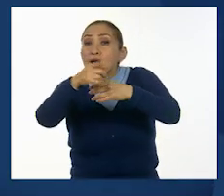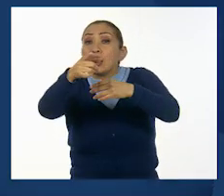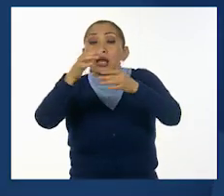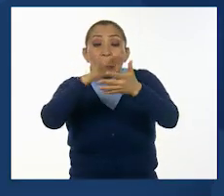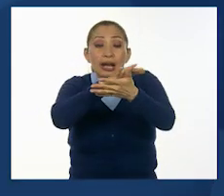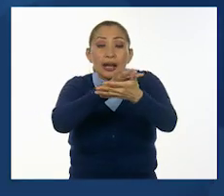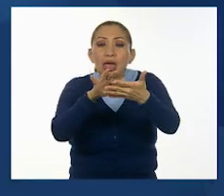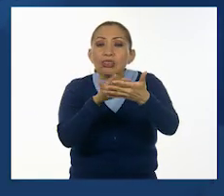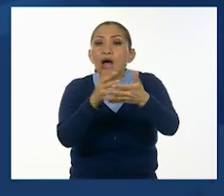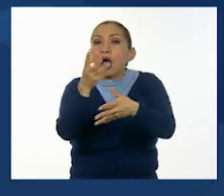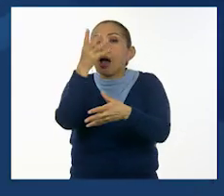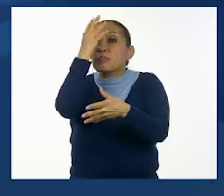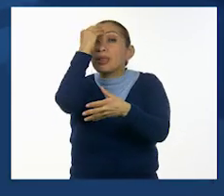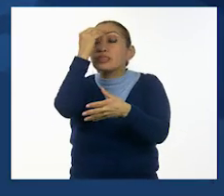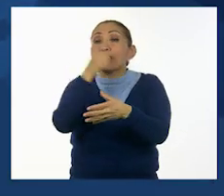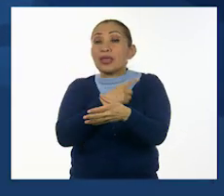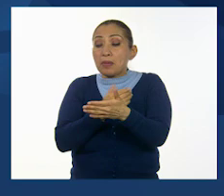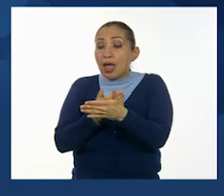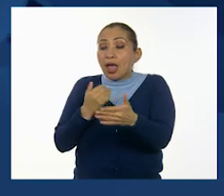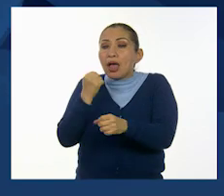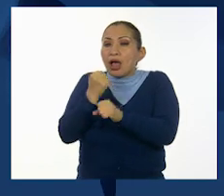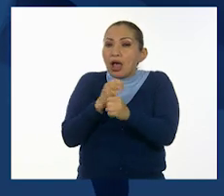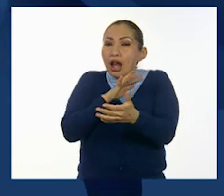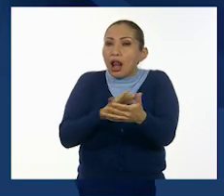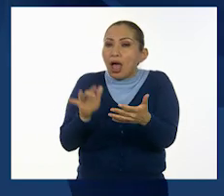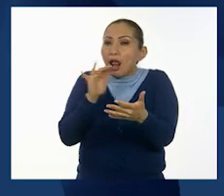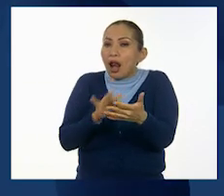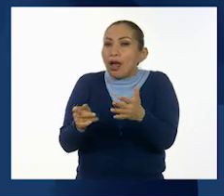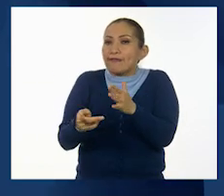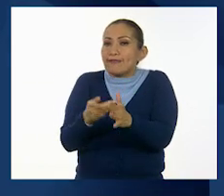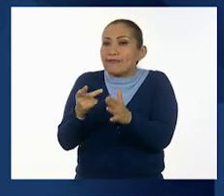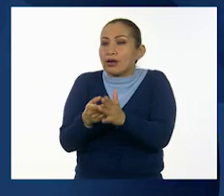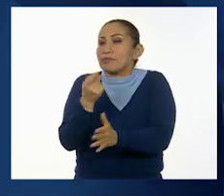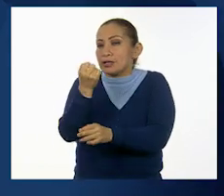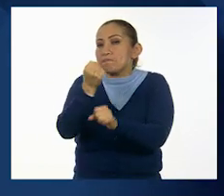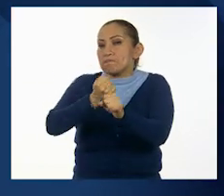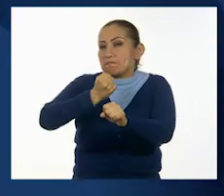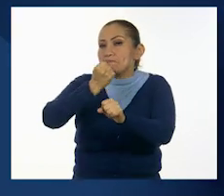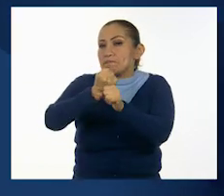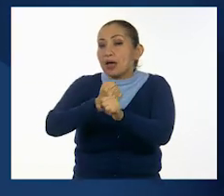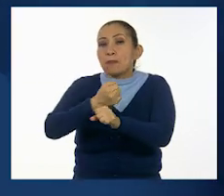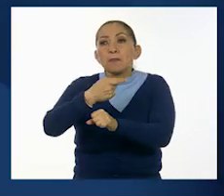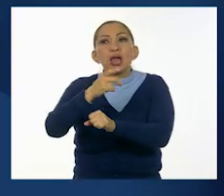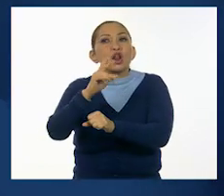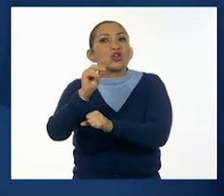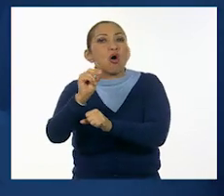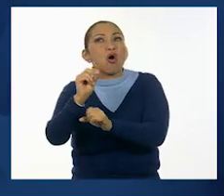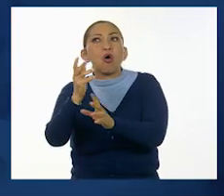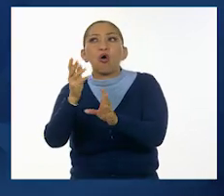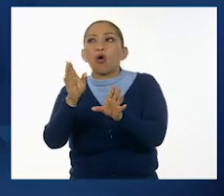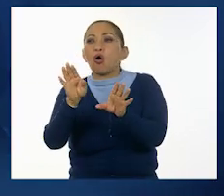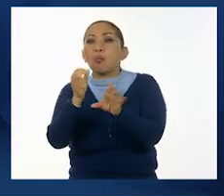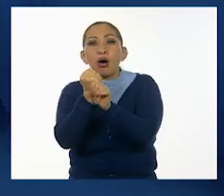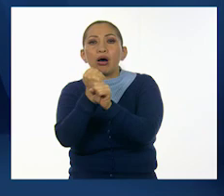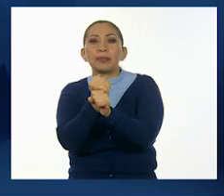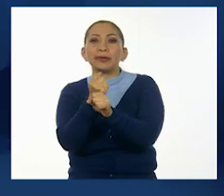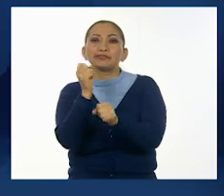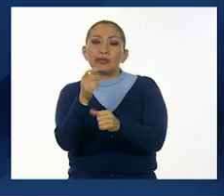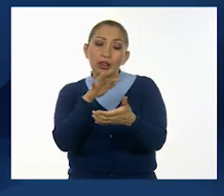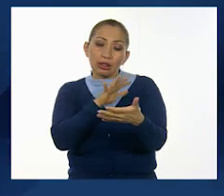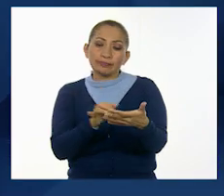leer se aprende leyendo. Entonces es importante esta práctica, pero no como una práctica